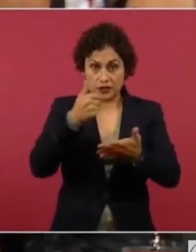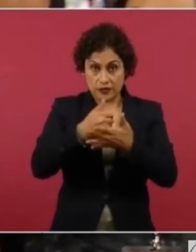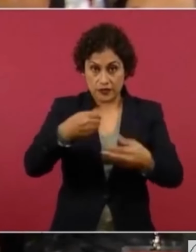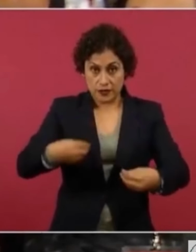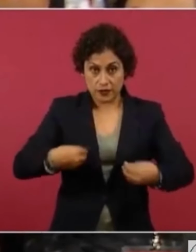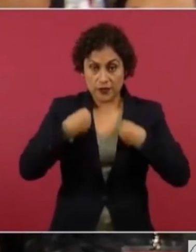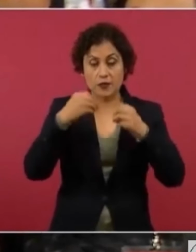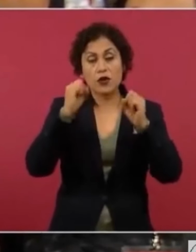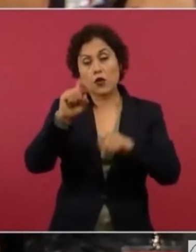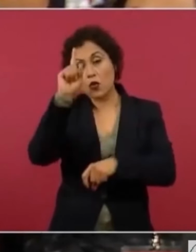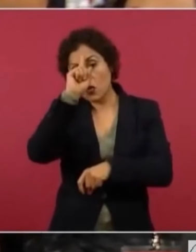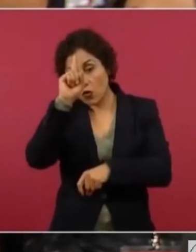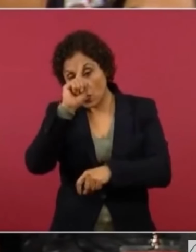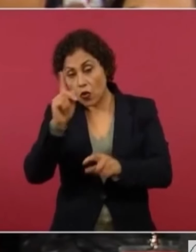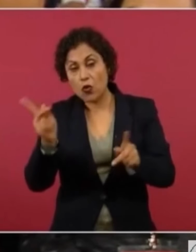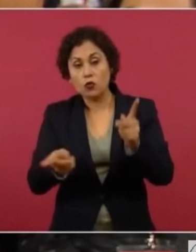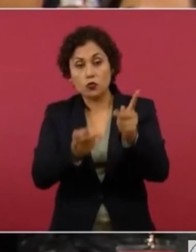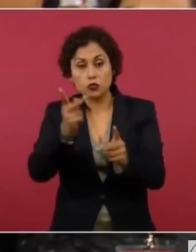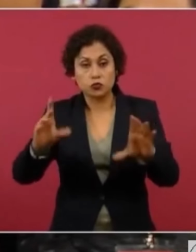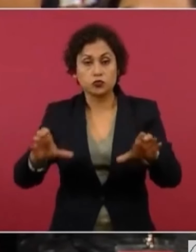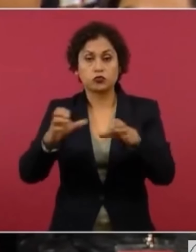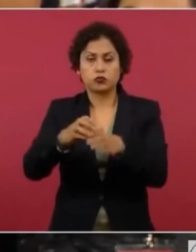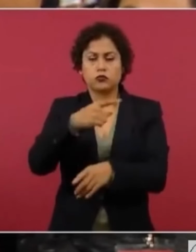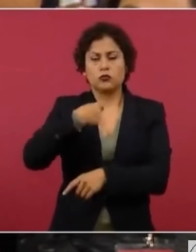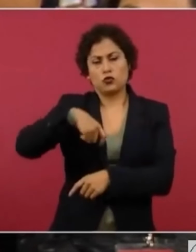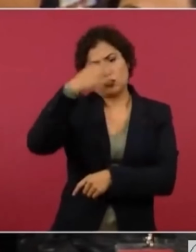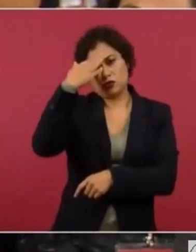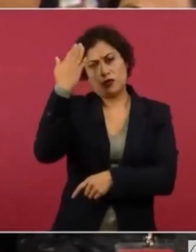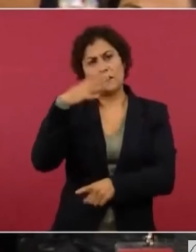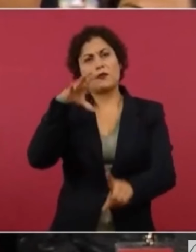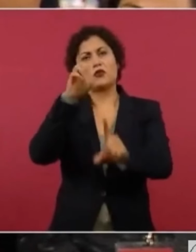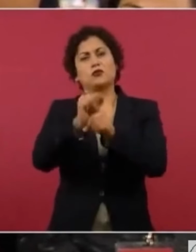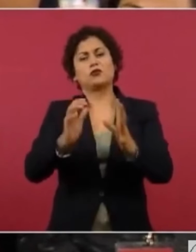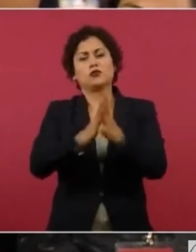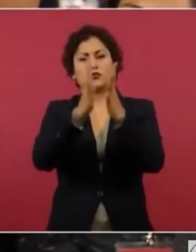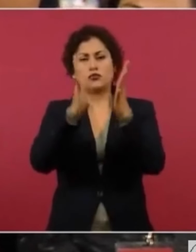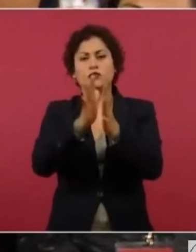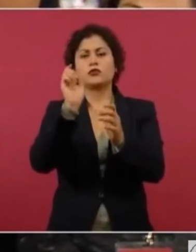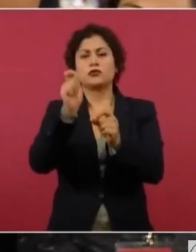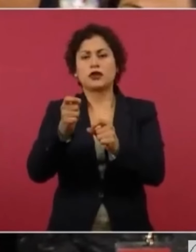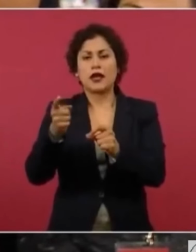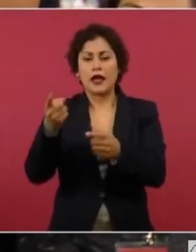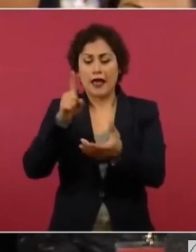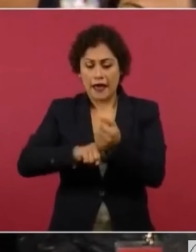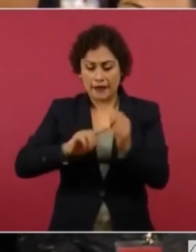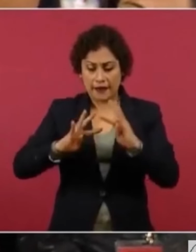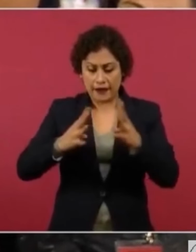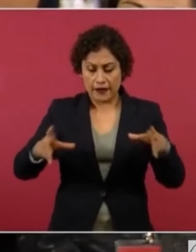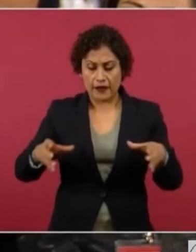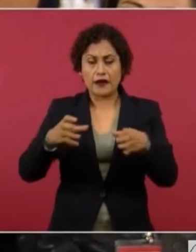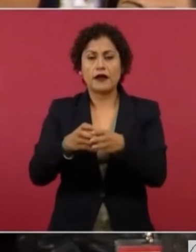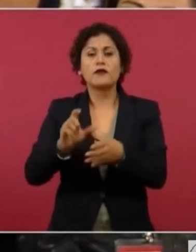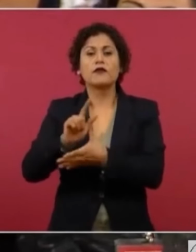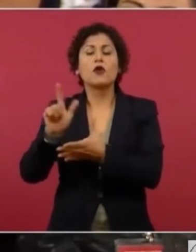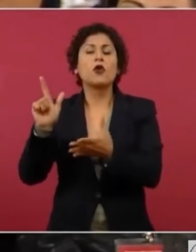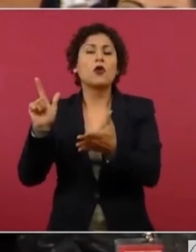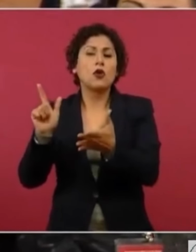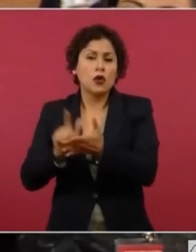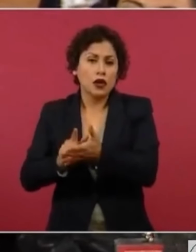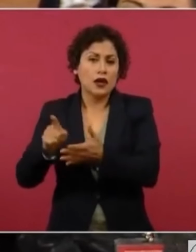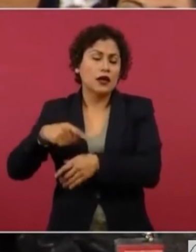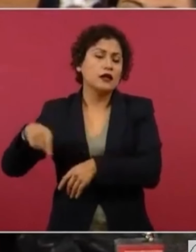equilibrio democrático y la transparencia en la mayoría de los casos, sus integrantes son seleccionados por el Poder Legislativo mediante convocatoria